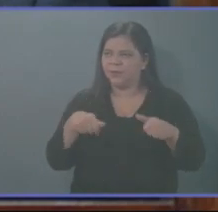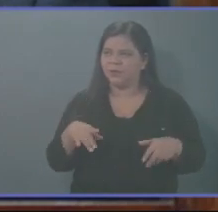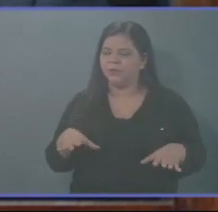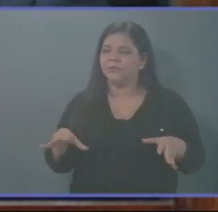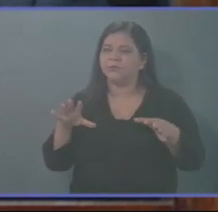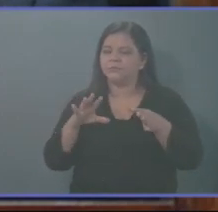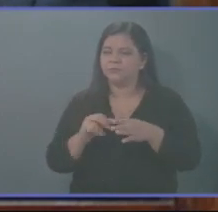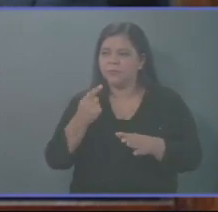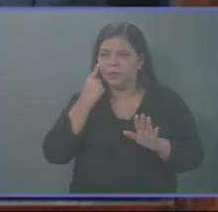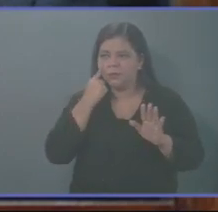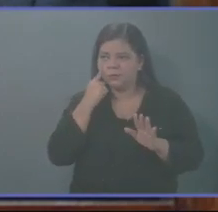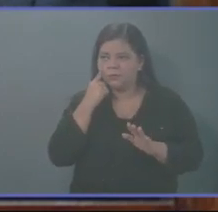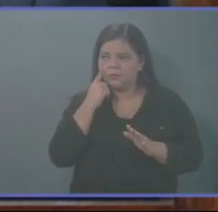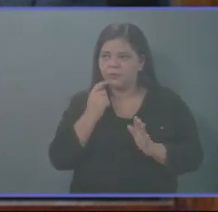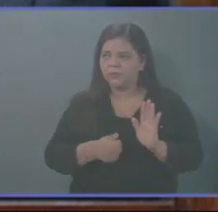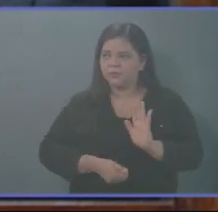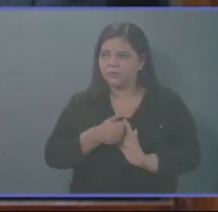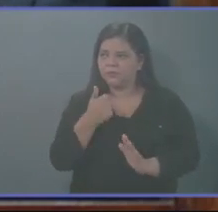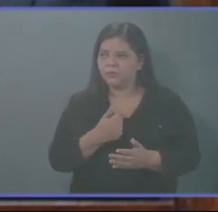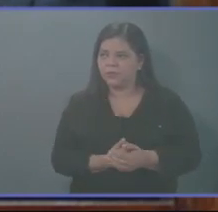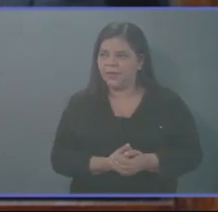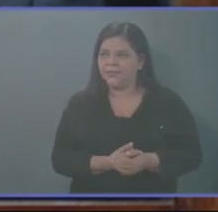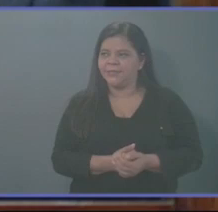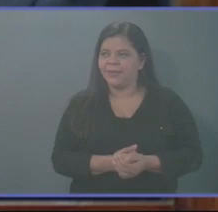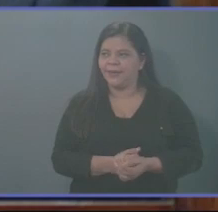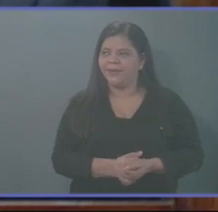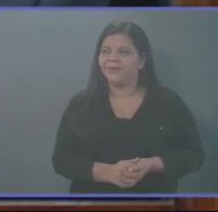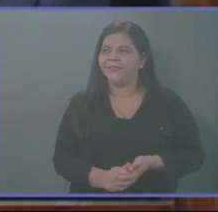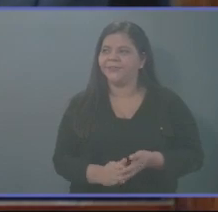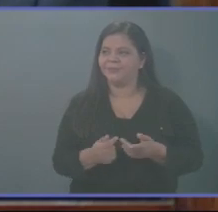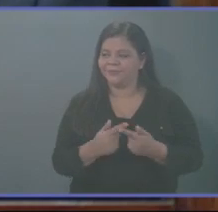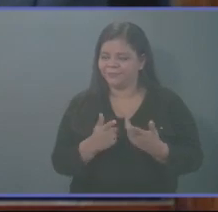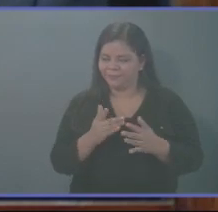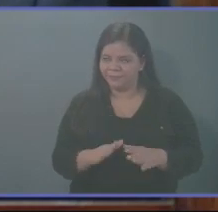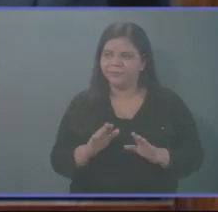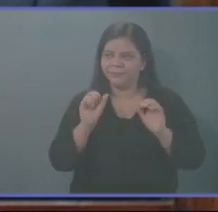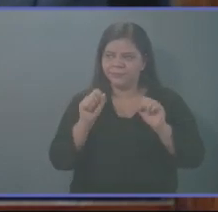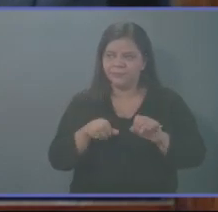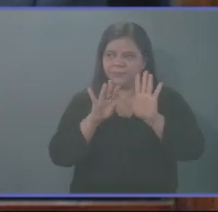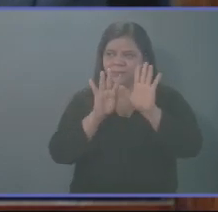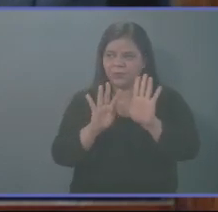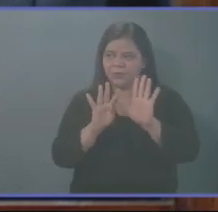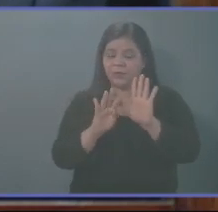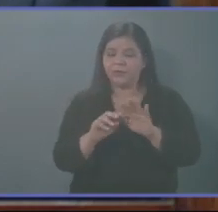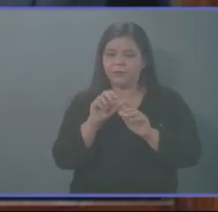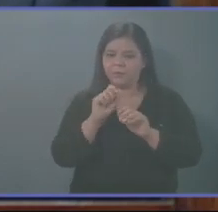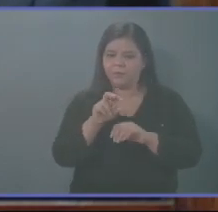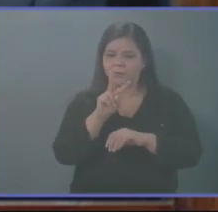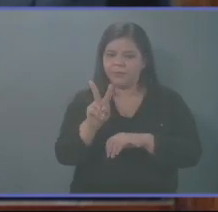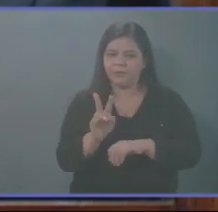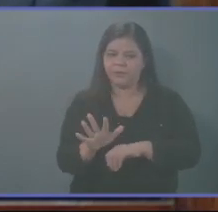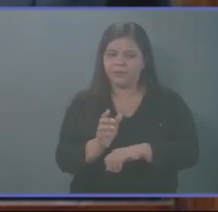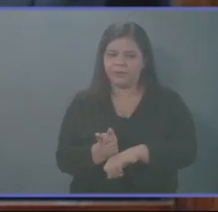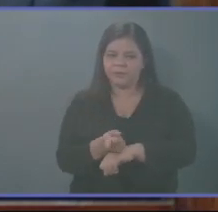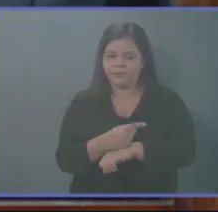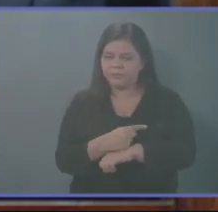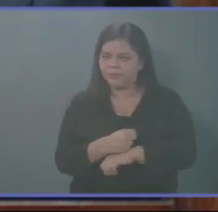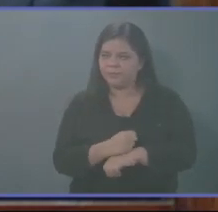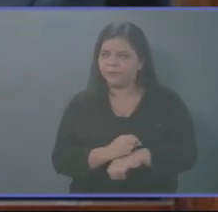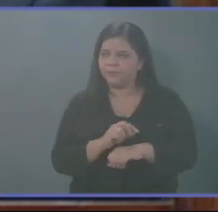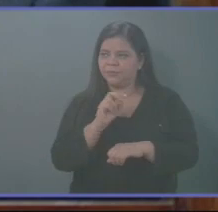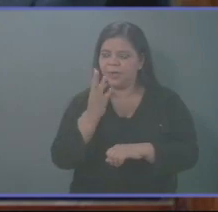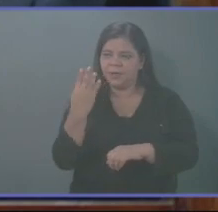Antejuicio al testigo señor Nelson Benjamín Valdés Granados, tomada a las 9 horas con 25 minutos del día 14 de abril de